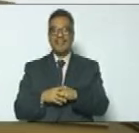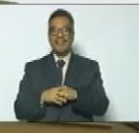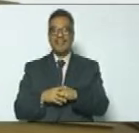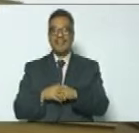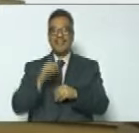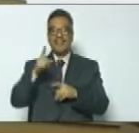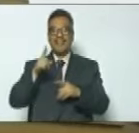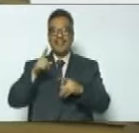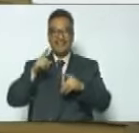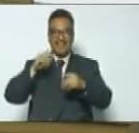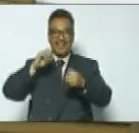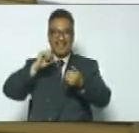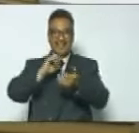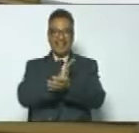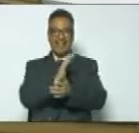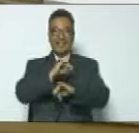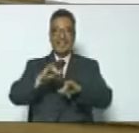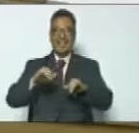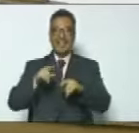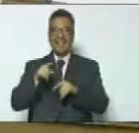El depredador.